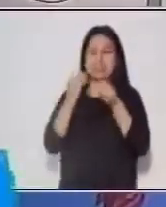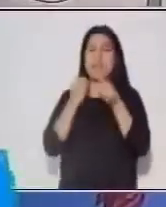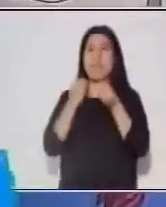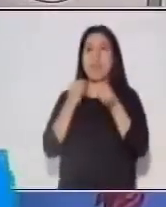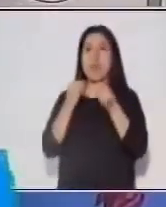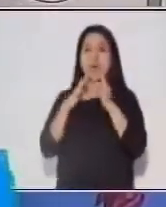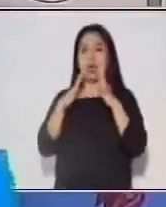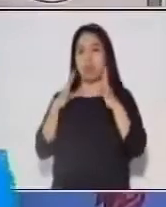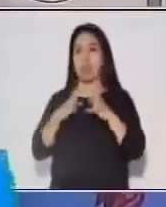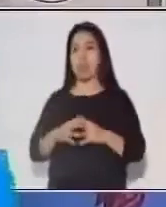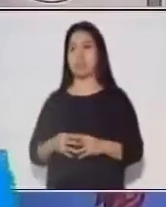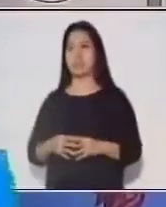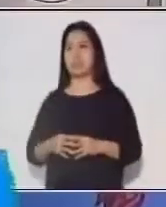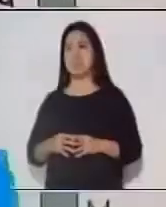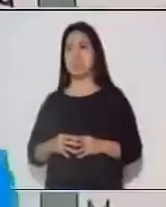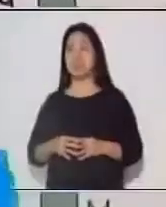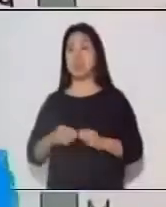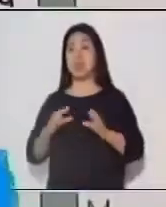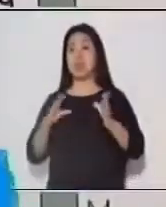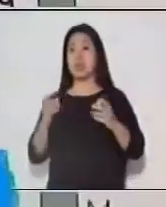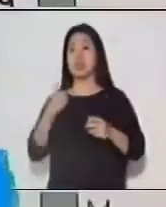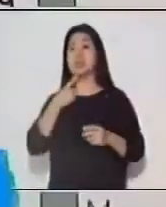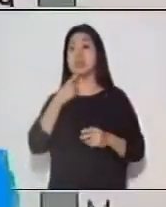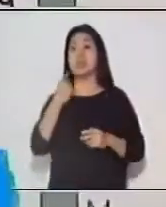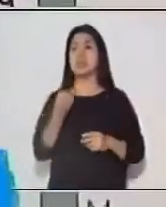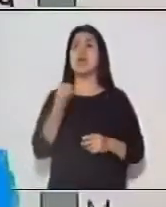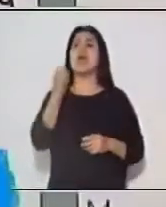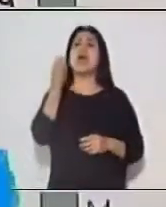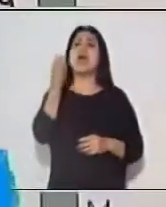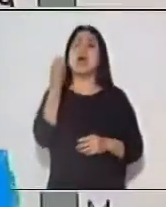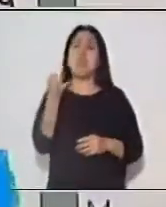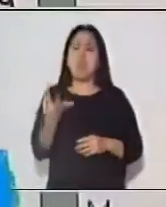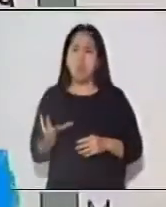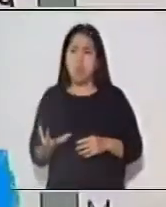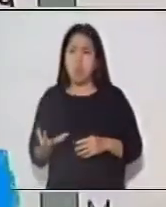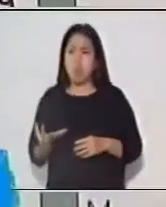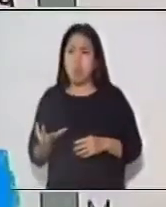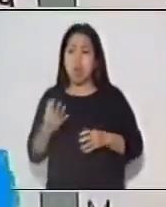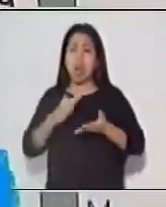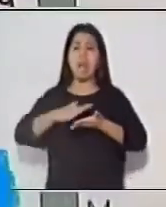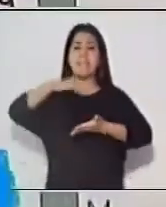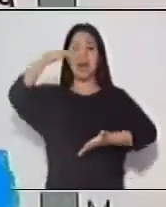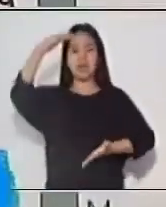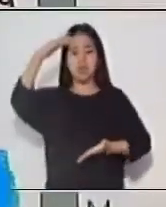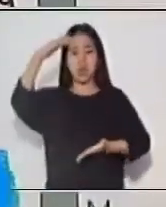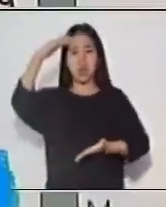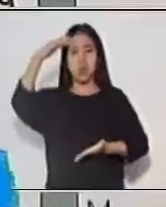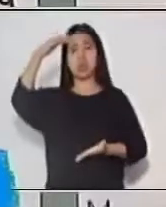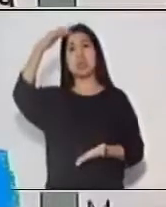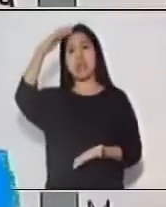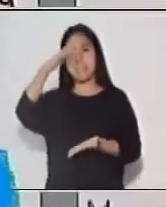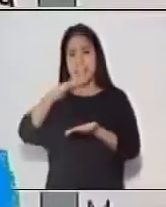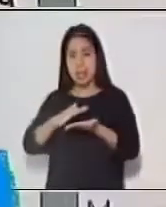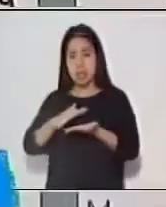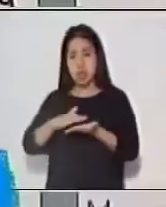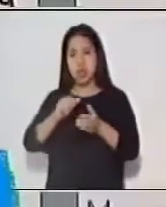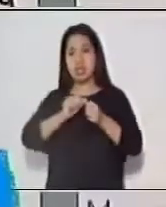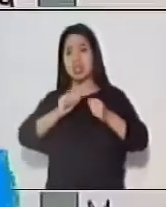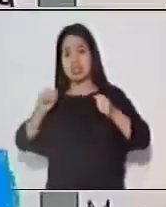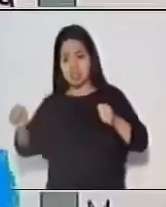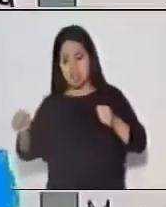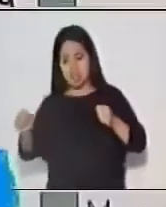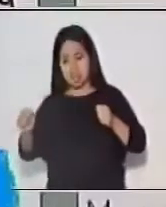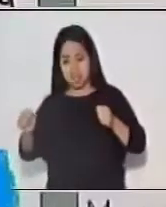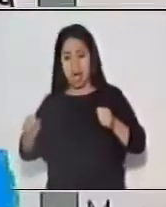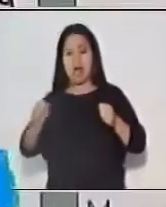redonda. Nos piden calcular la mayor y la menor distancia entre la Luna y